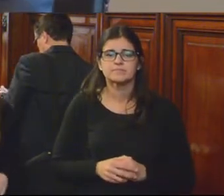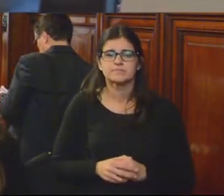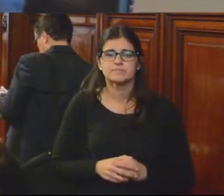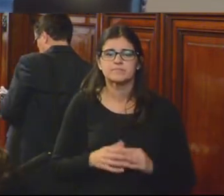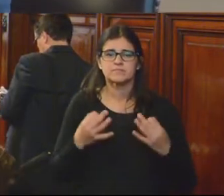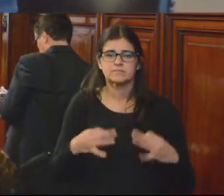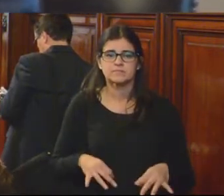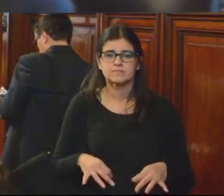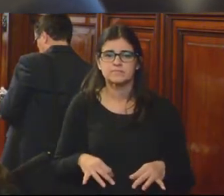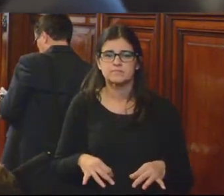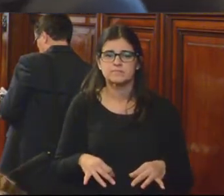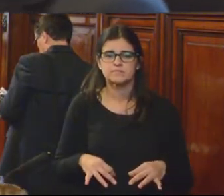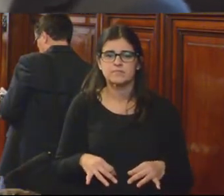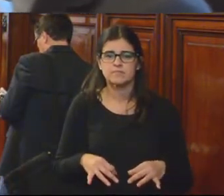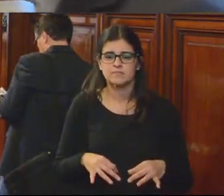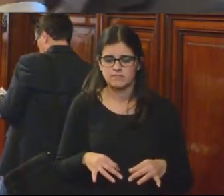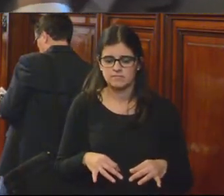Bien, un poco